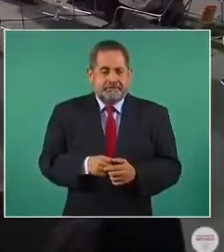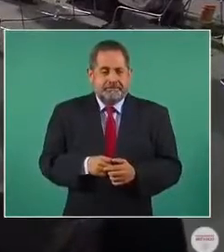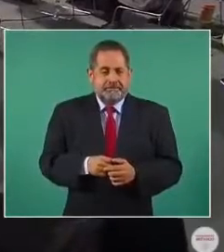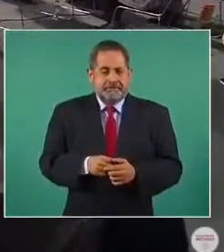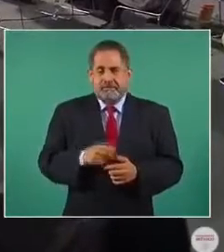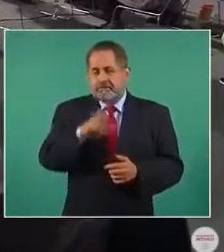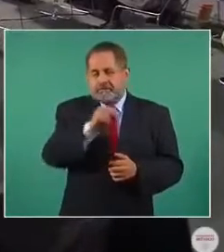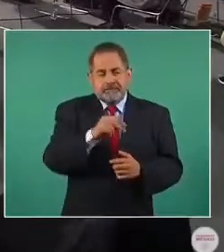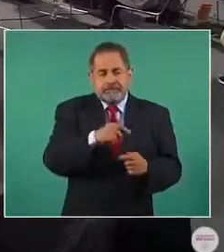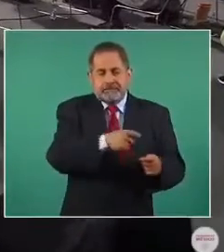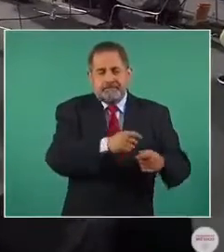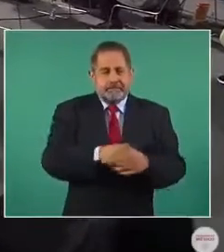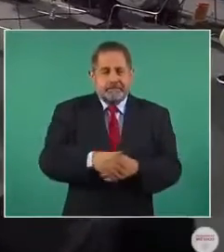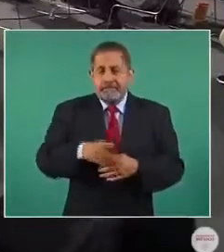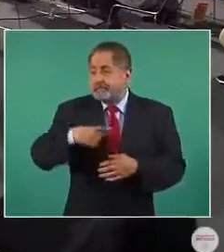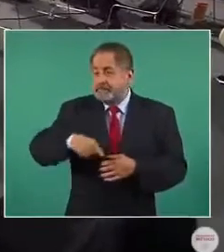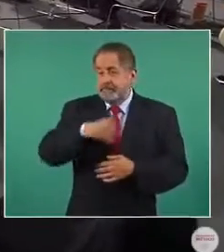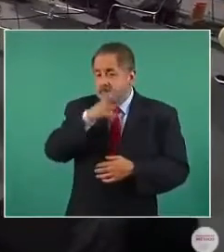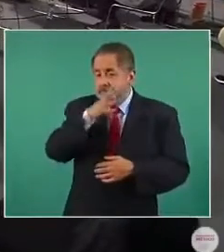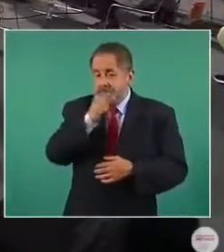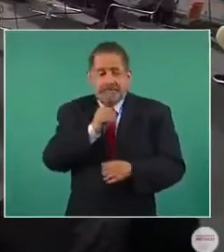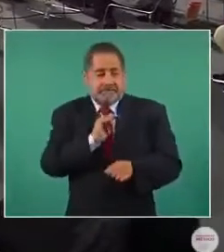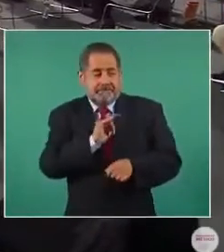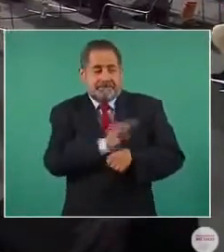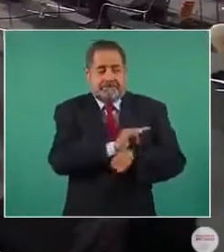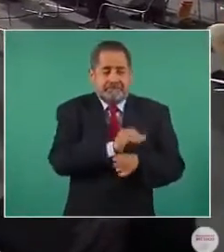lo van a ver, además no pueden,